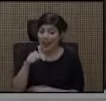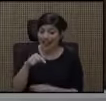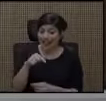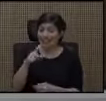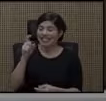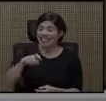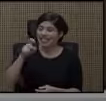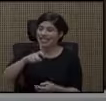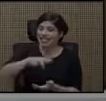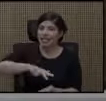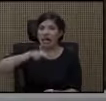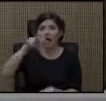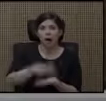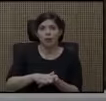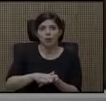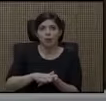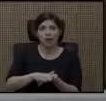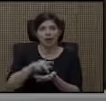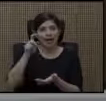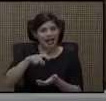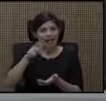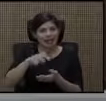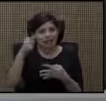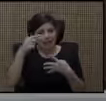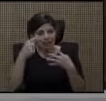con los alcances que requieren